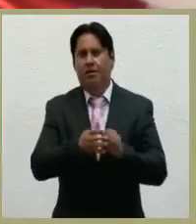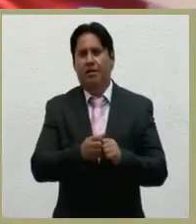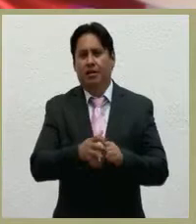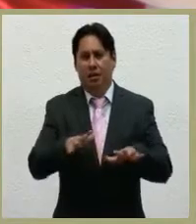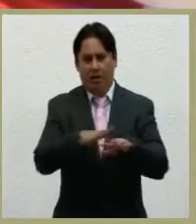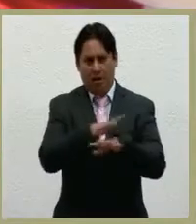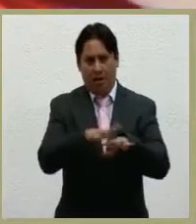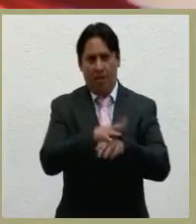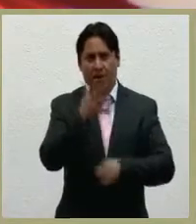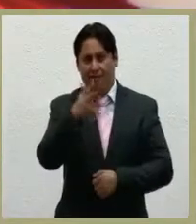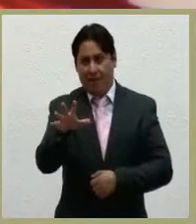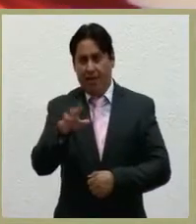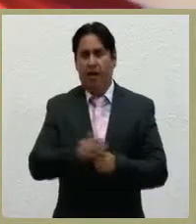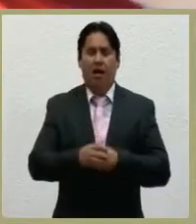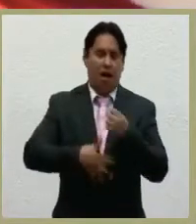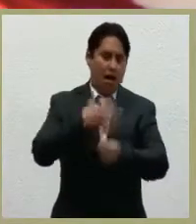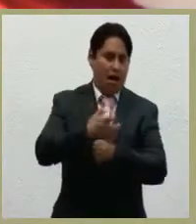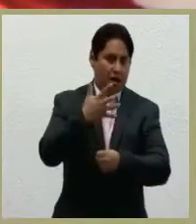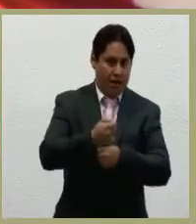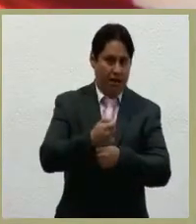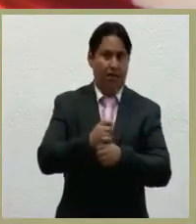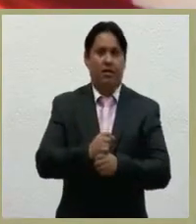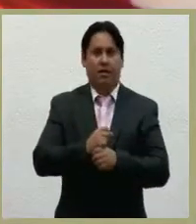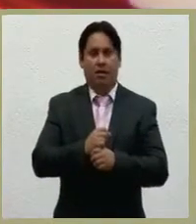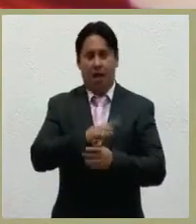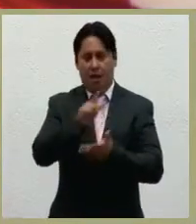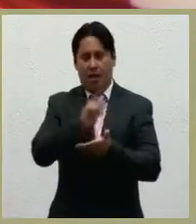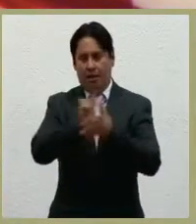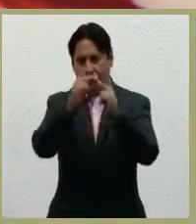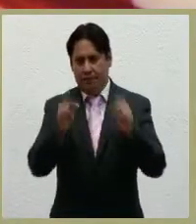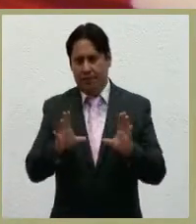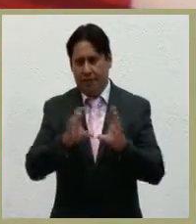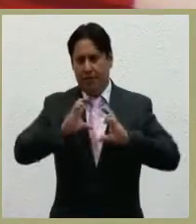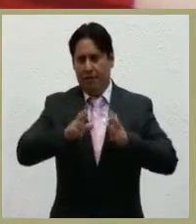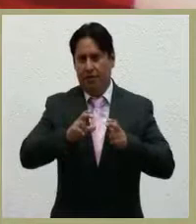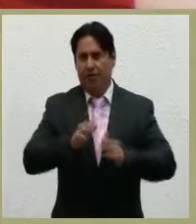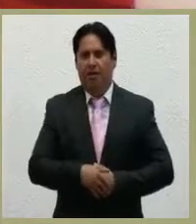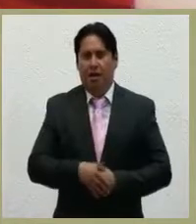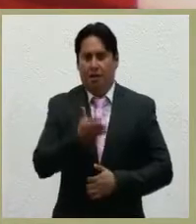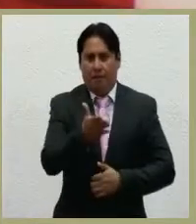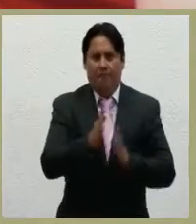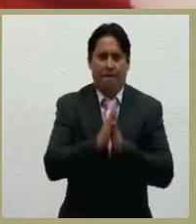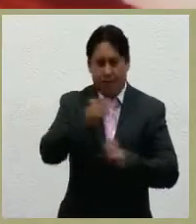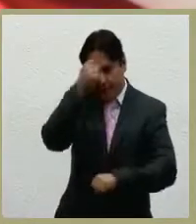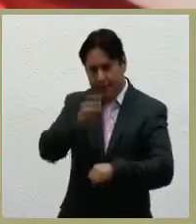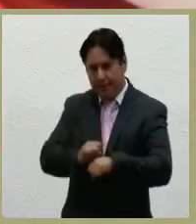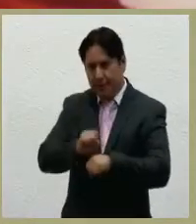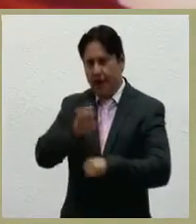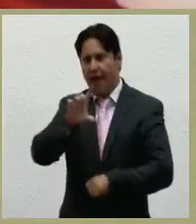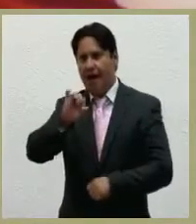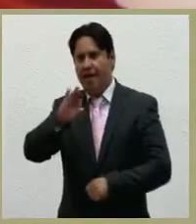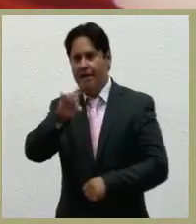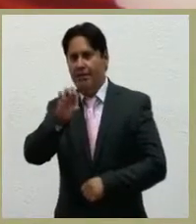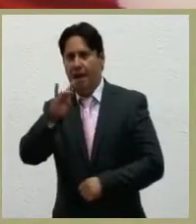décima del artículo quinto de la Ley de Protección Civil del Estado de Chiapas, por lo que solicito a la diputada secretaria Elizabeth